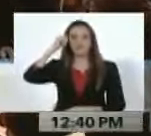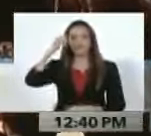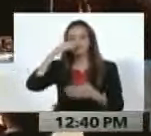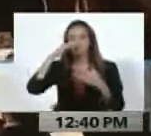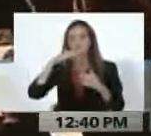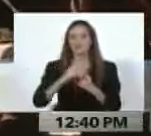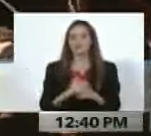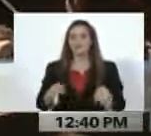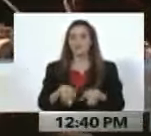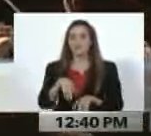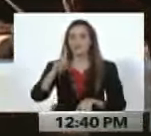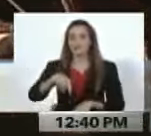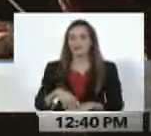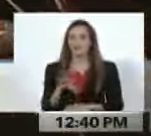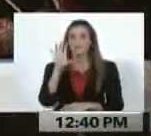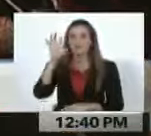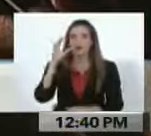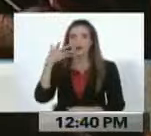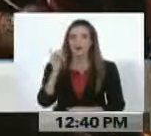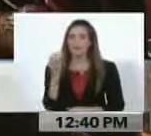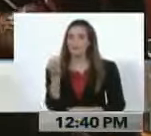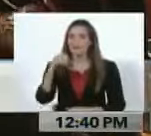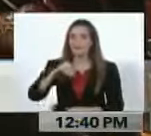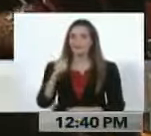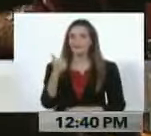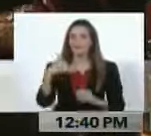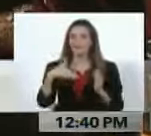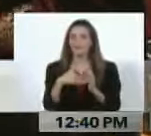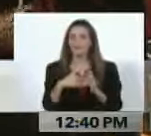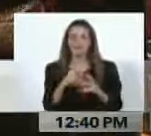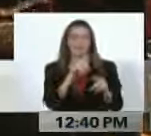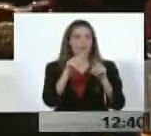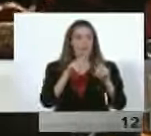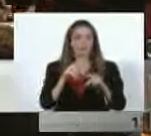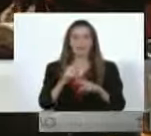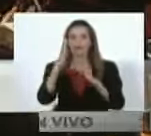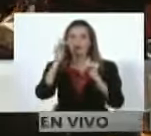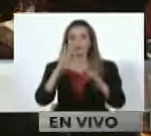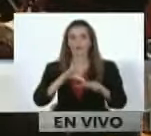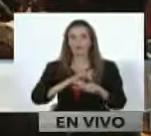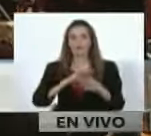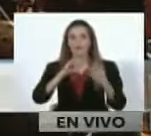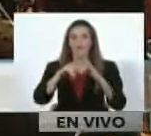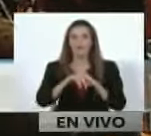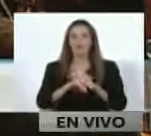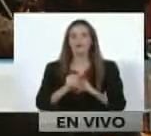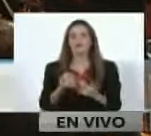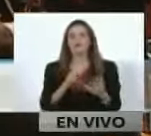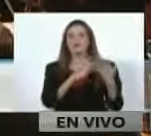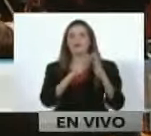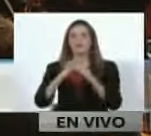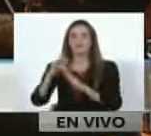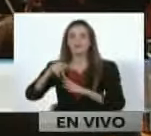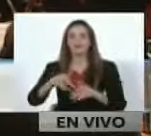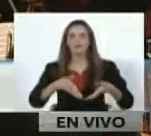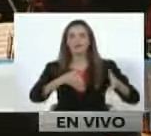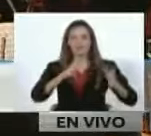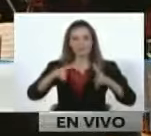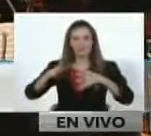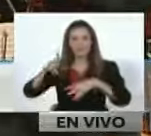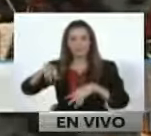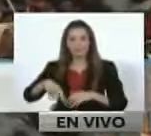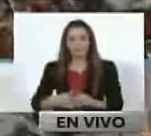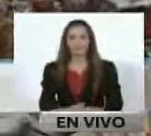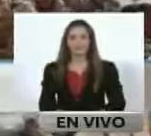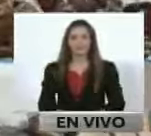así como el país cuenta con más de 10.000 consultorios de atención distribuidos en barrios, urbanizaciones, caseríos